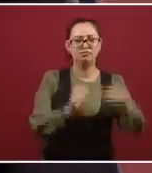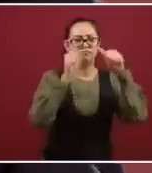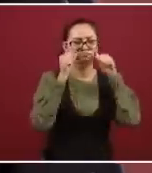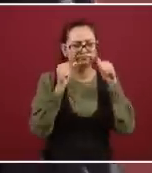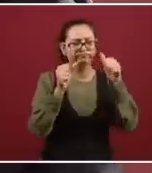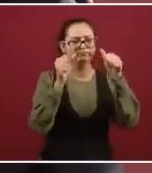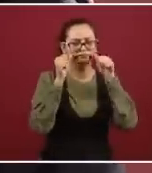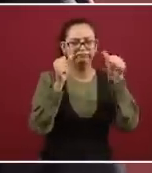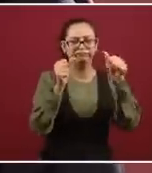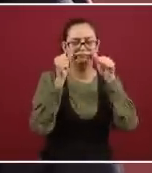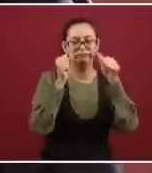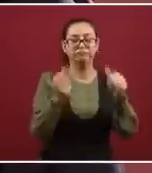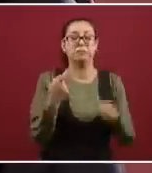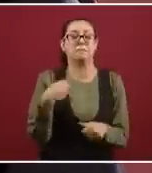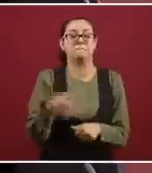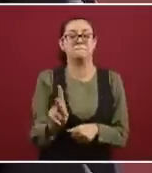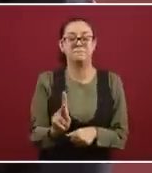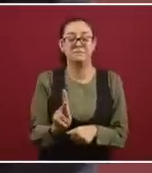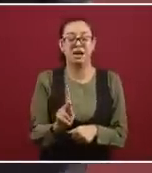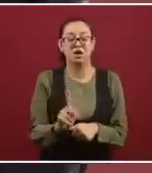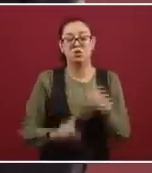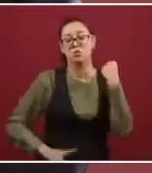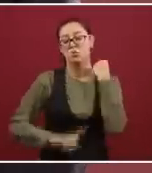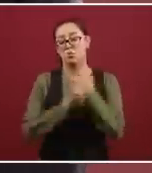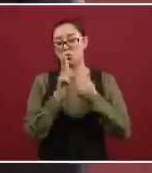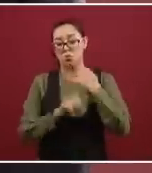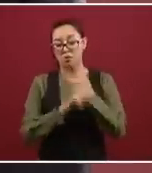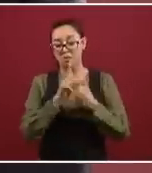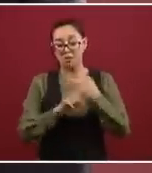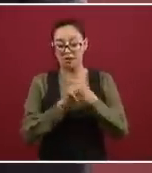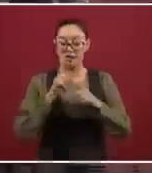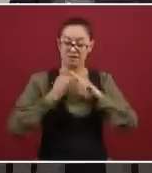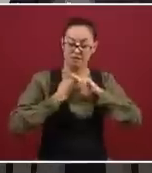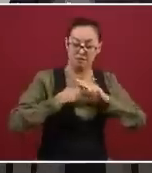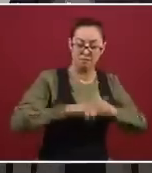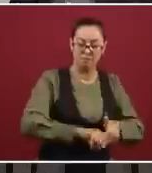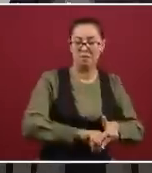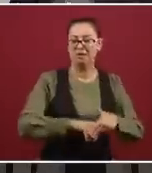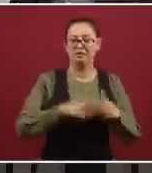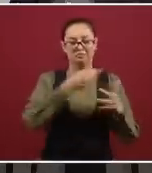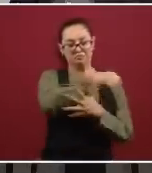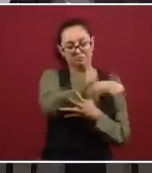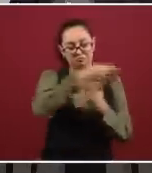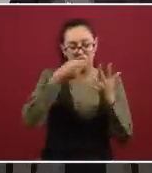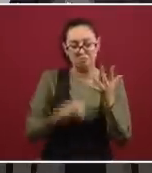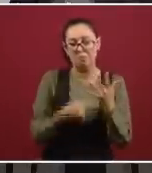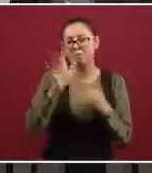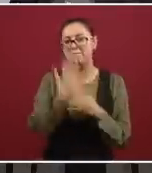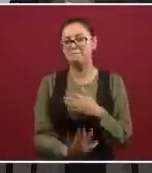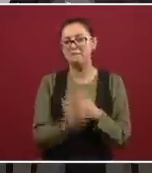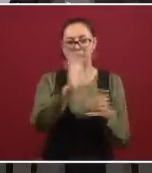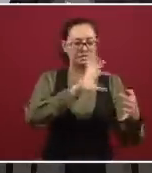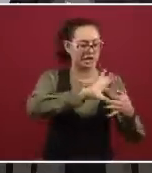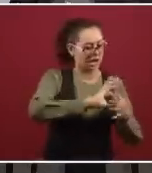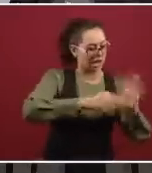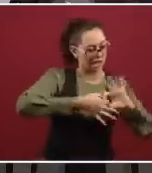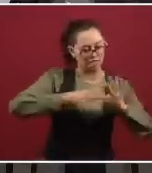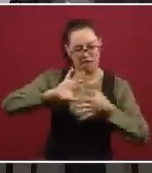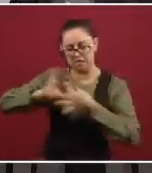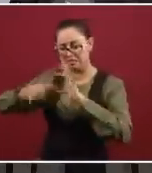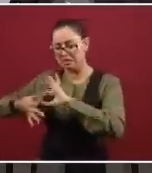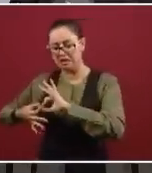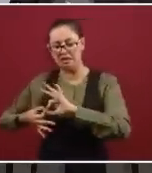una cadena que tiene varios componentes, varios eslabones. Lo